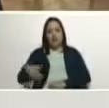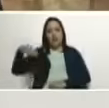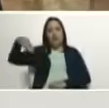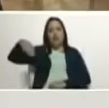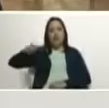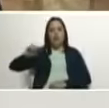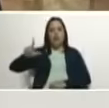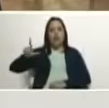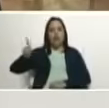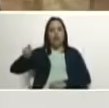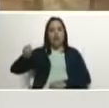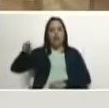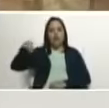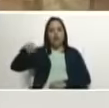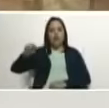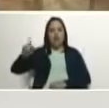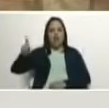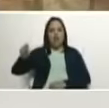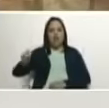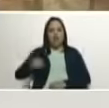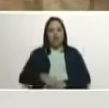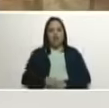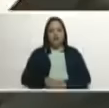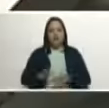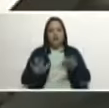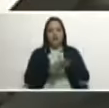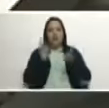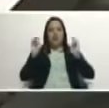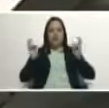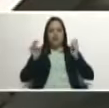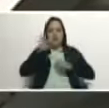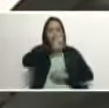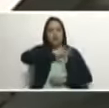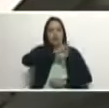Maldonado para asuntos sociales,